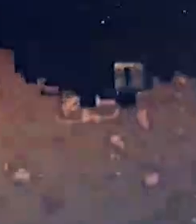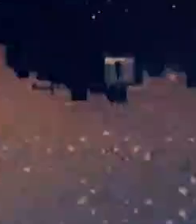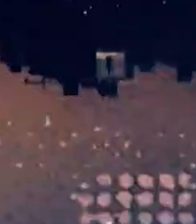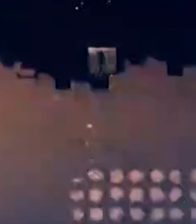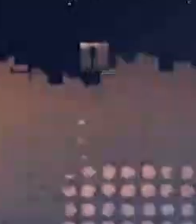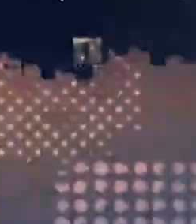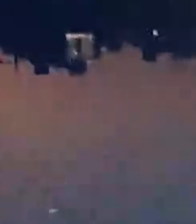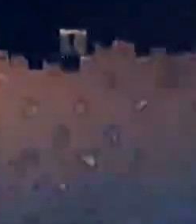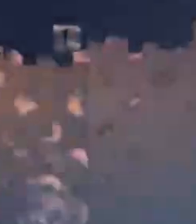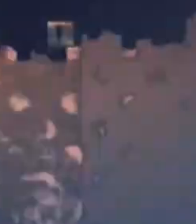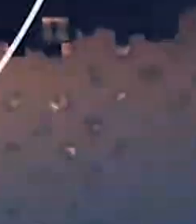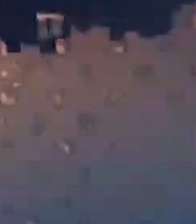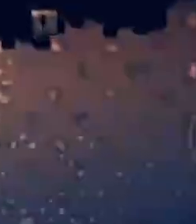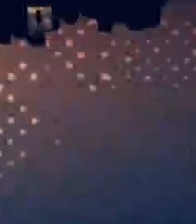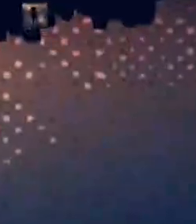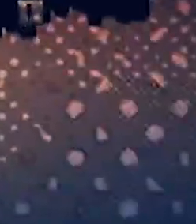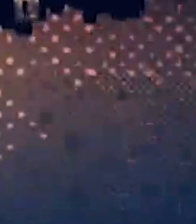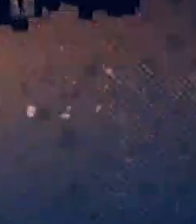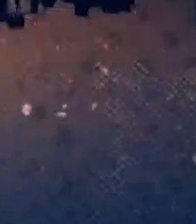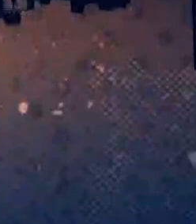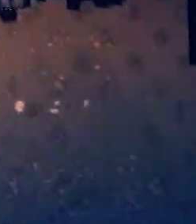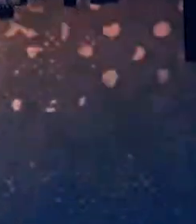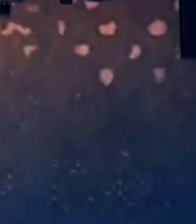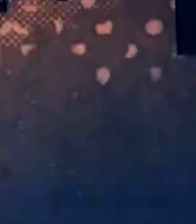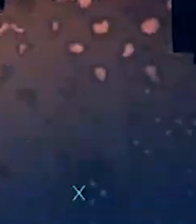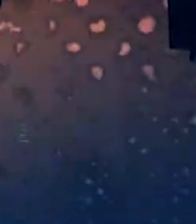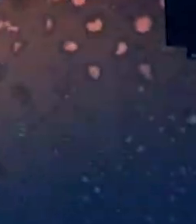cotidianas en un puzzle diferente. Hablando, la gente se entiende.